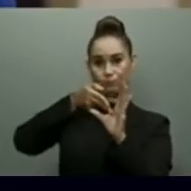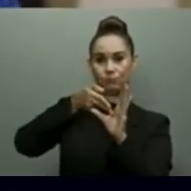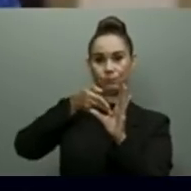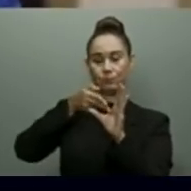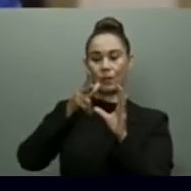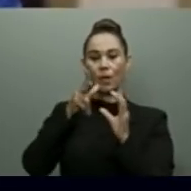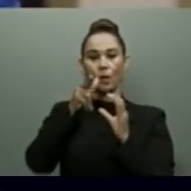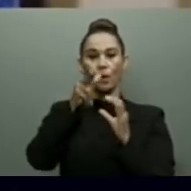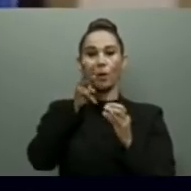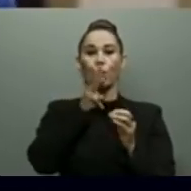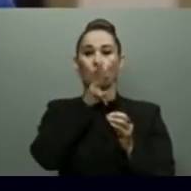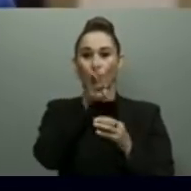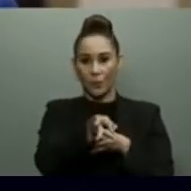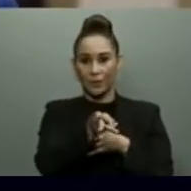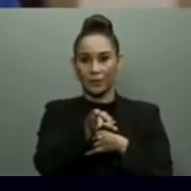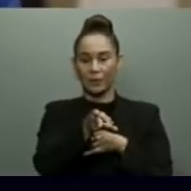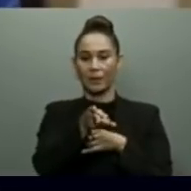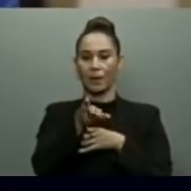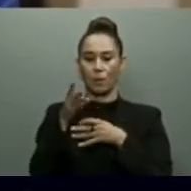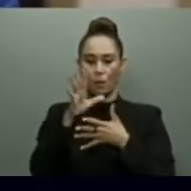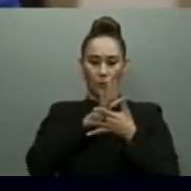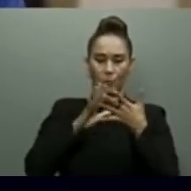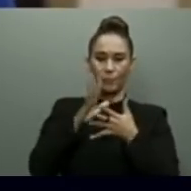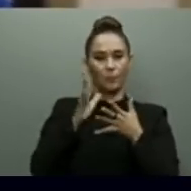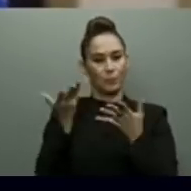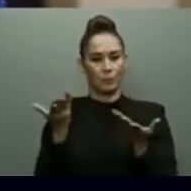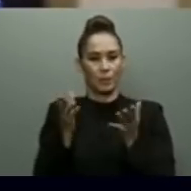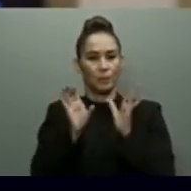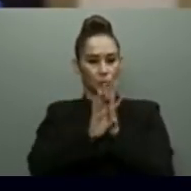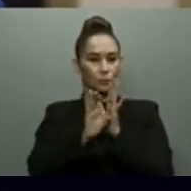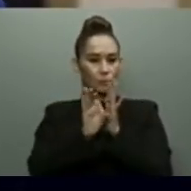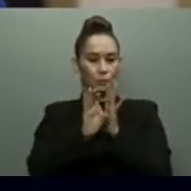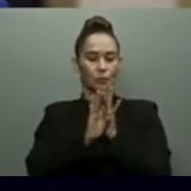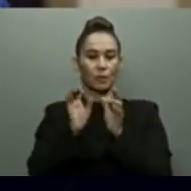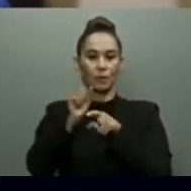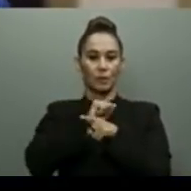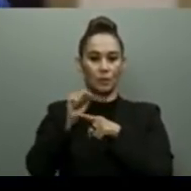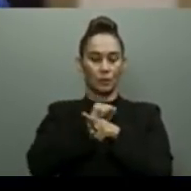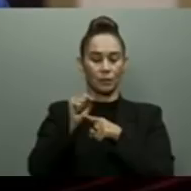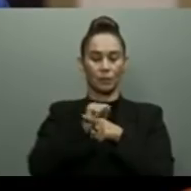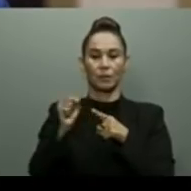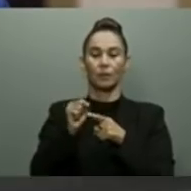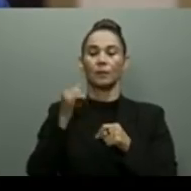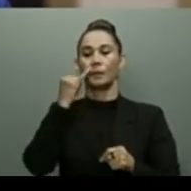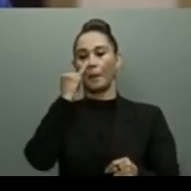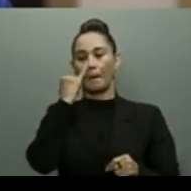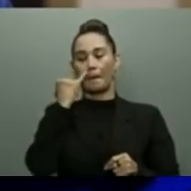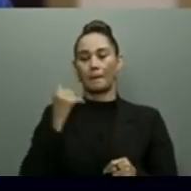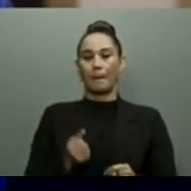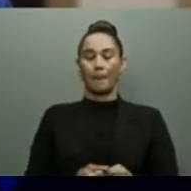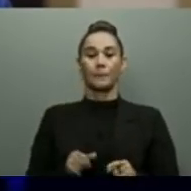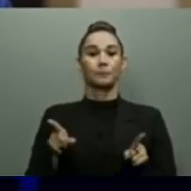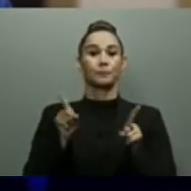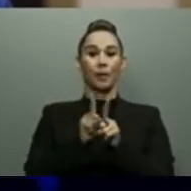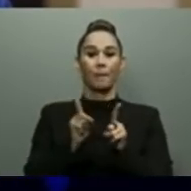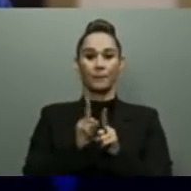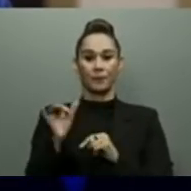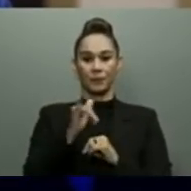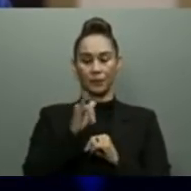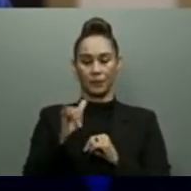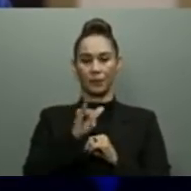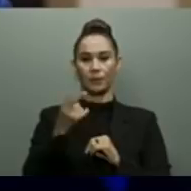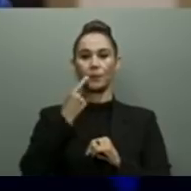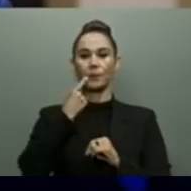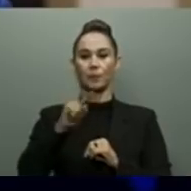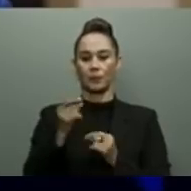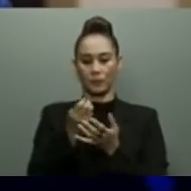de suministro de agua y caos generalizado en la población dentro de los cascos urbanos. De igual modo, habrá reportes